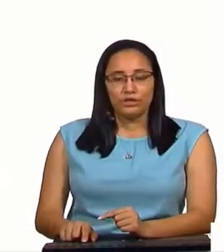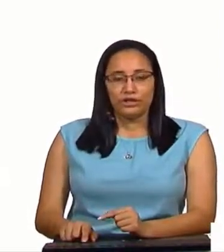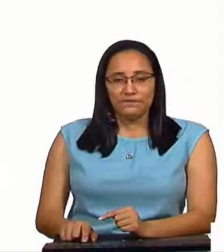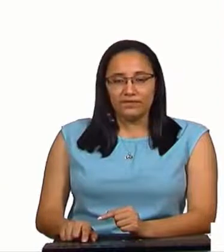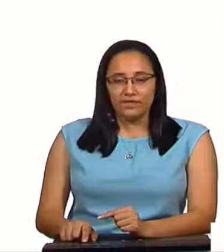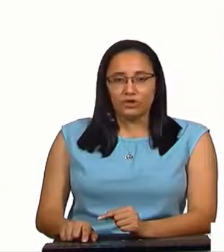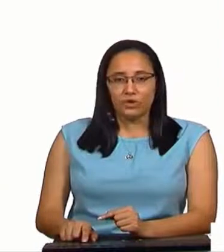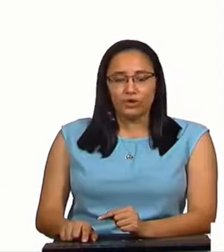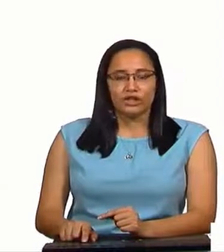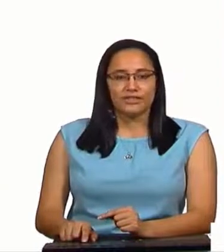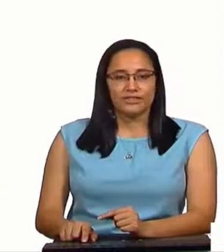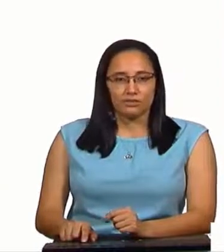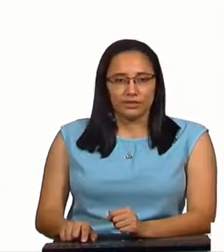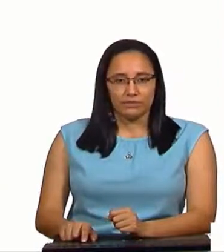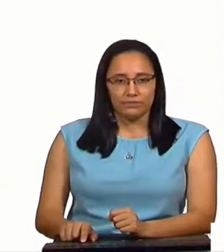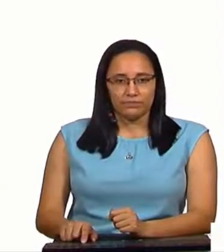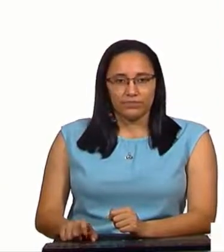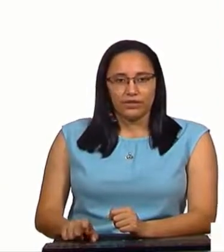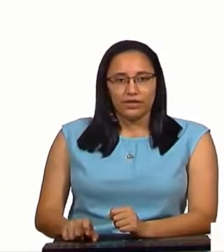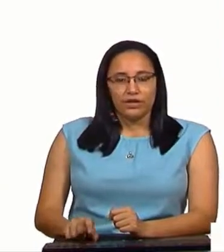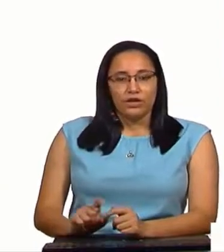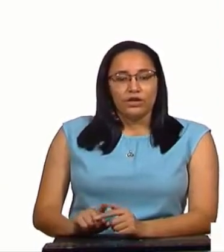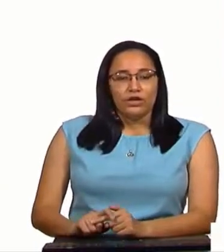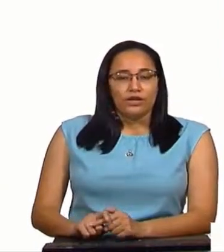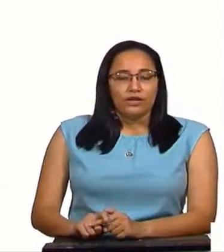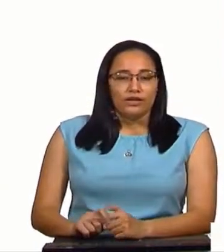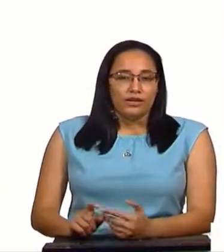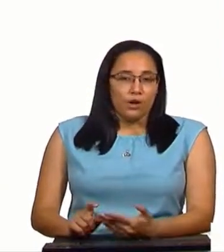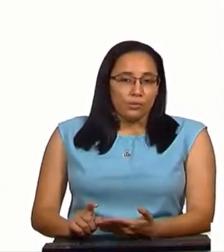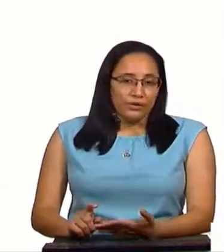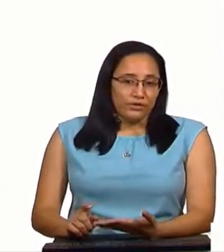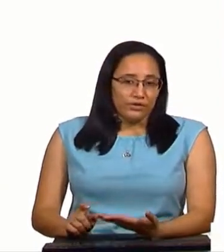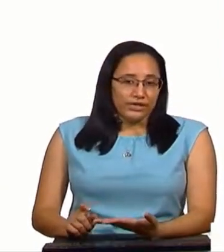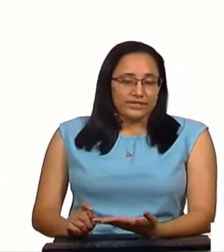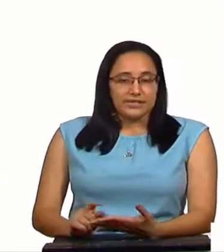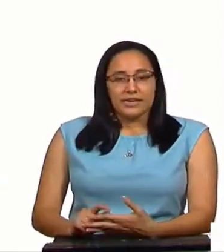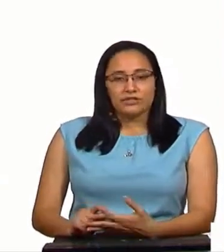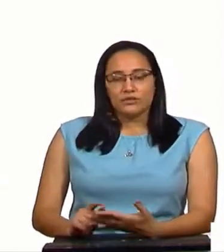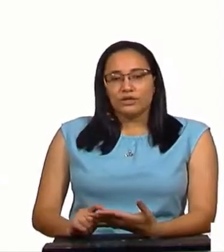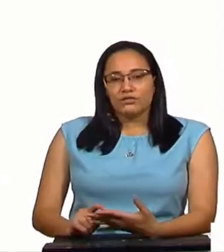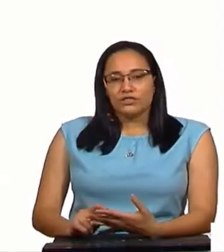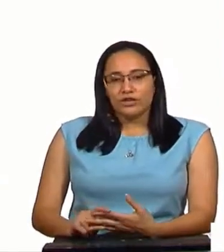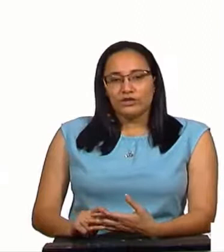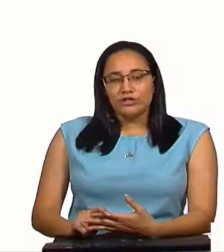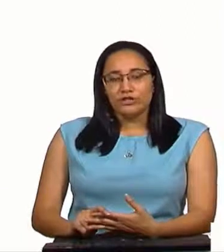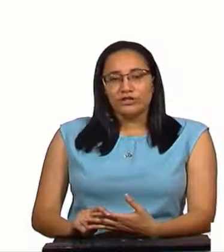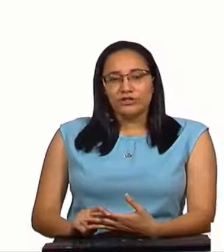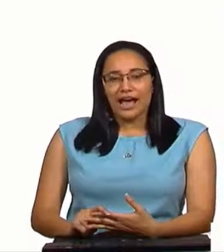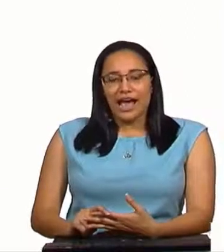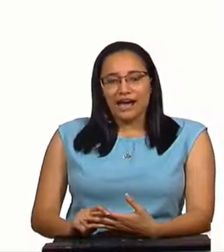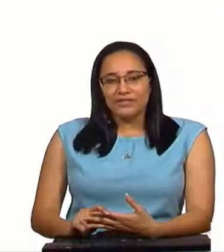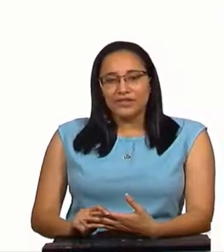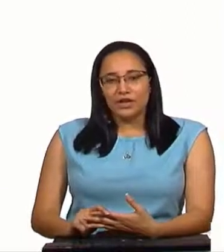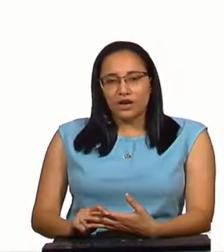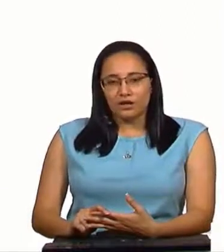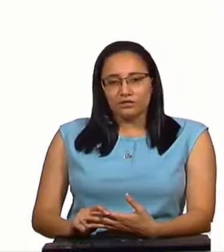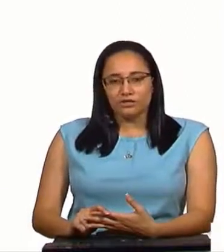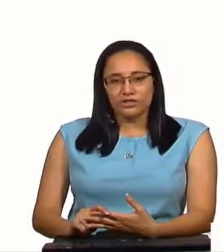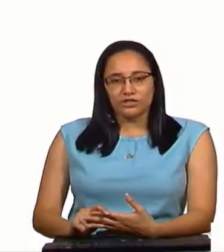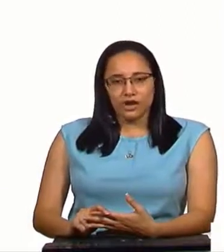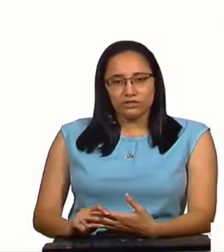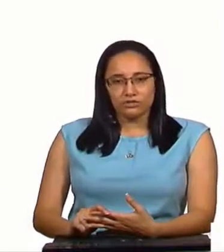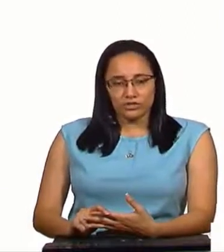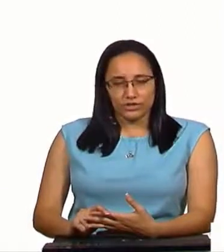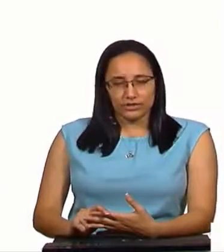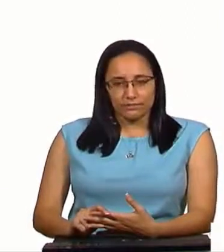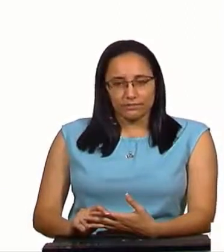un terrible dolor de estómago. La opinión en este caso, el consejo, you should have gone to